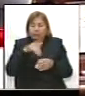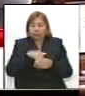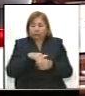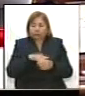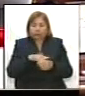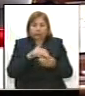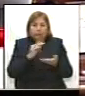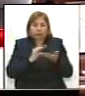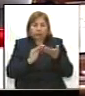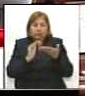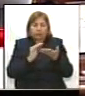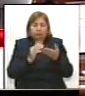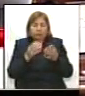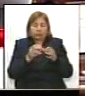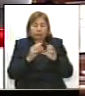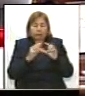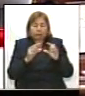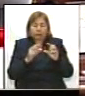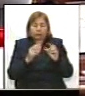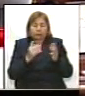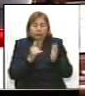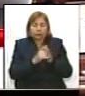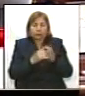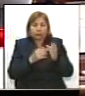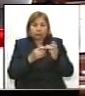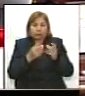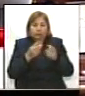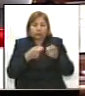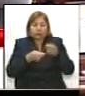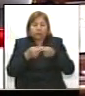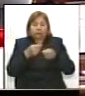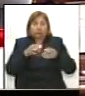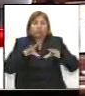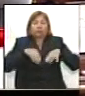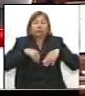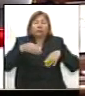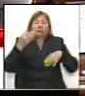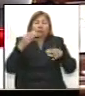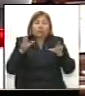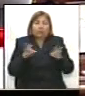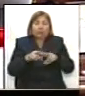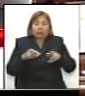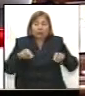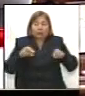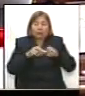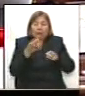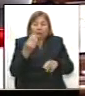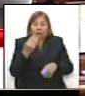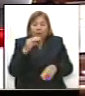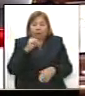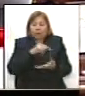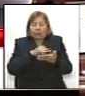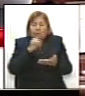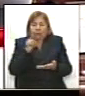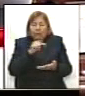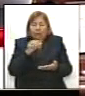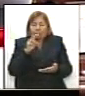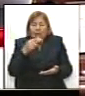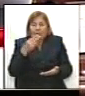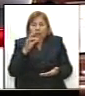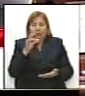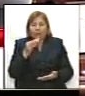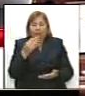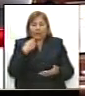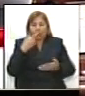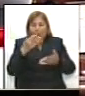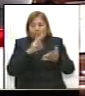texto sustitutorio de la Comisión de Comercio Exterior, aprobado en la sesión del Pleno del 14 de marzo del 2019, que ha